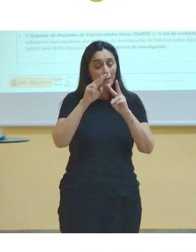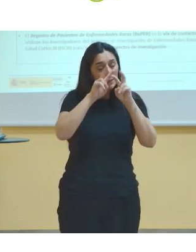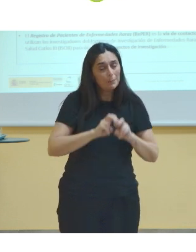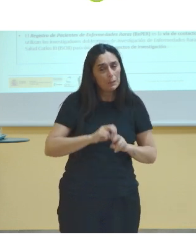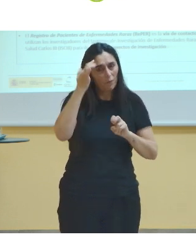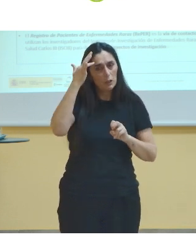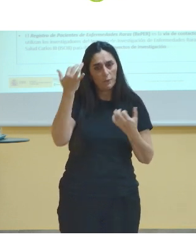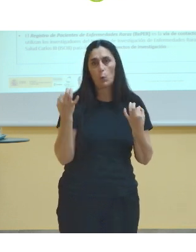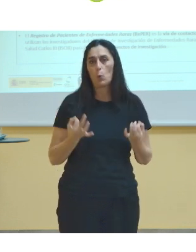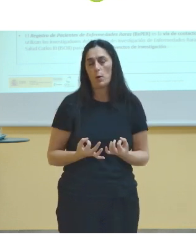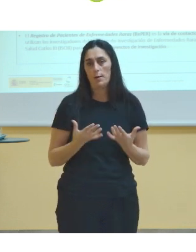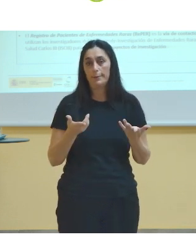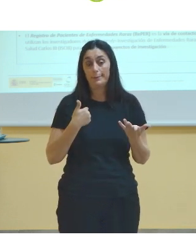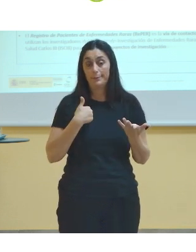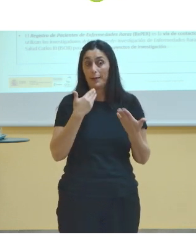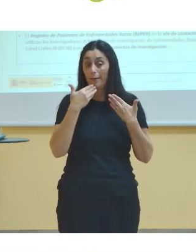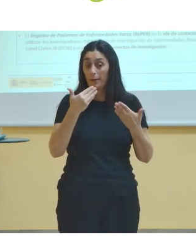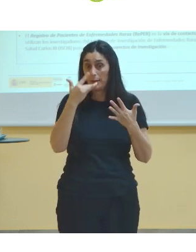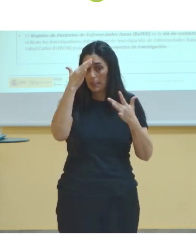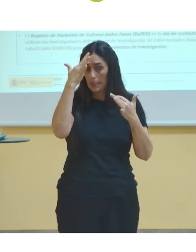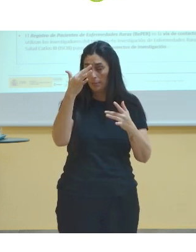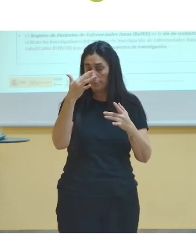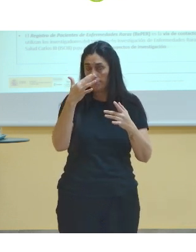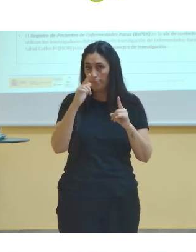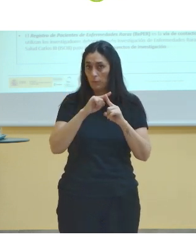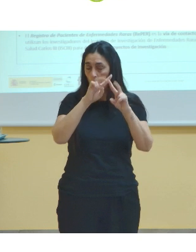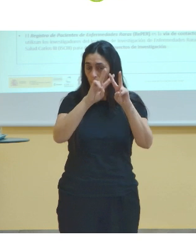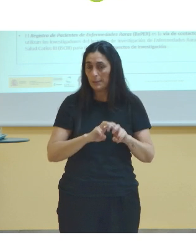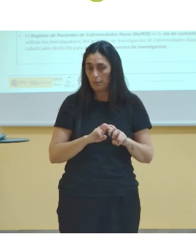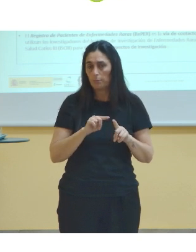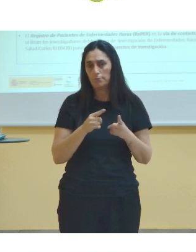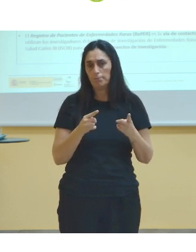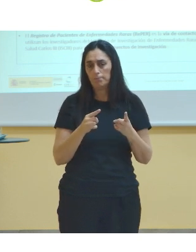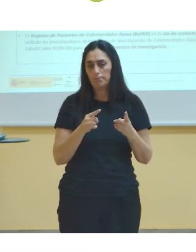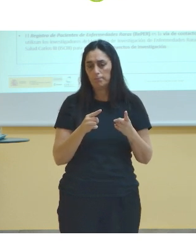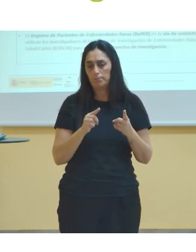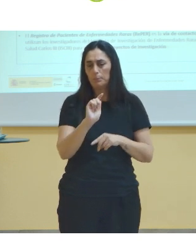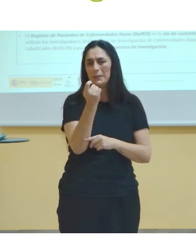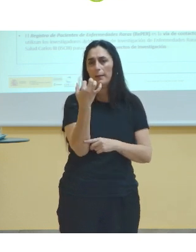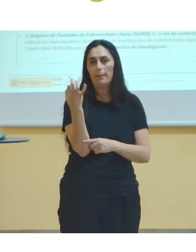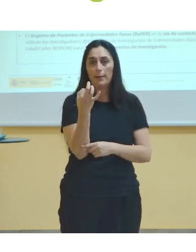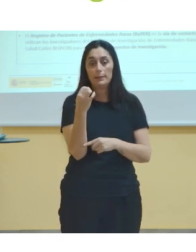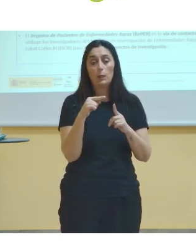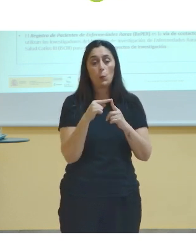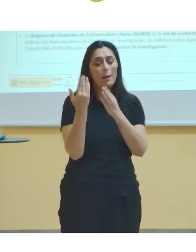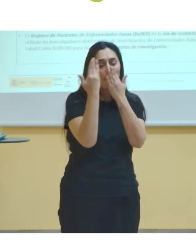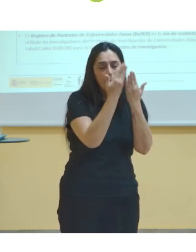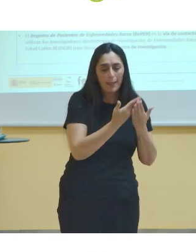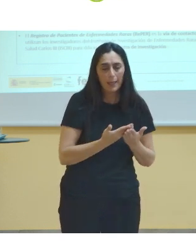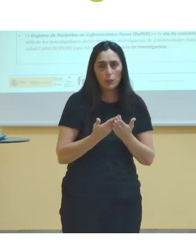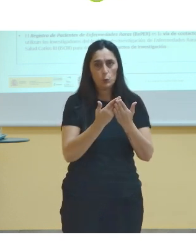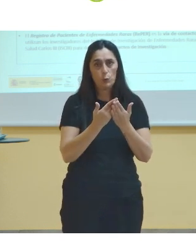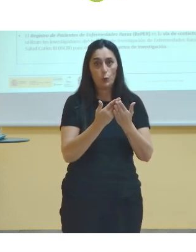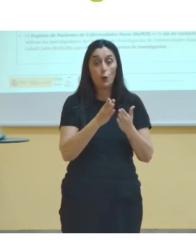investigación, que gracias a esta investigación hemos conseguido un primer estudio sobre el retraso diagnóstico que sufren las personas afectadas